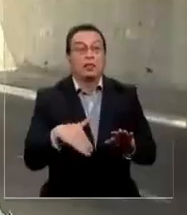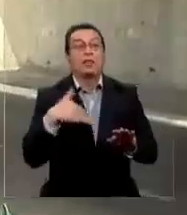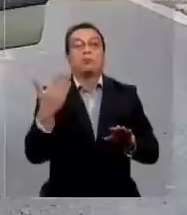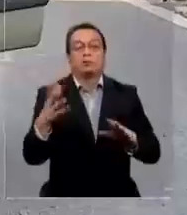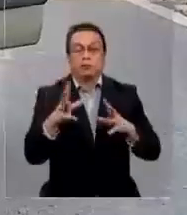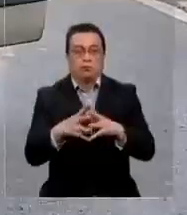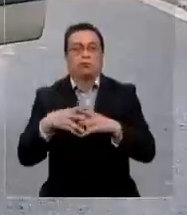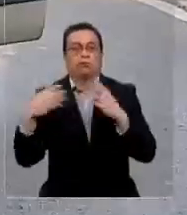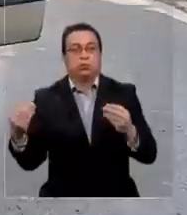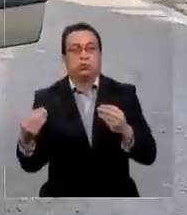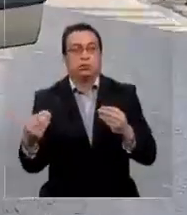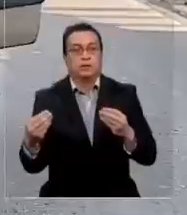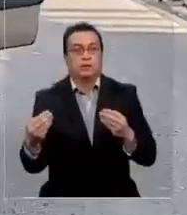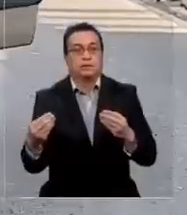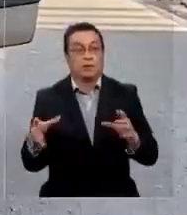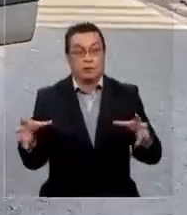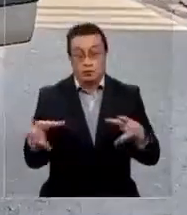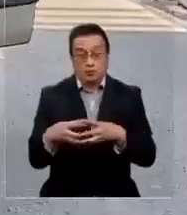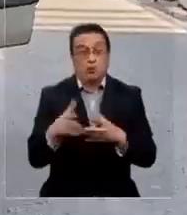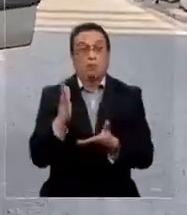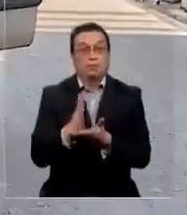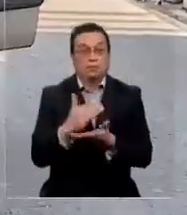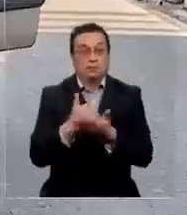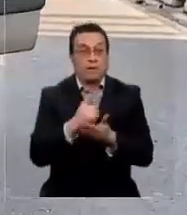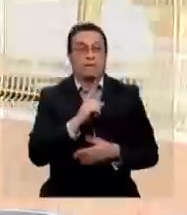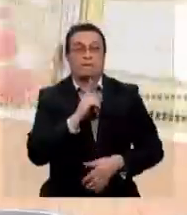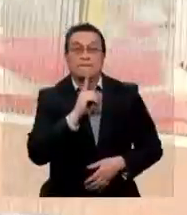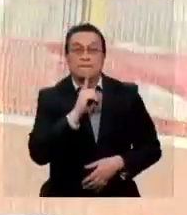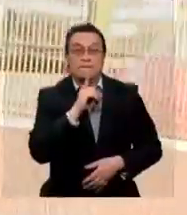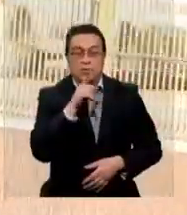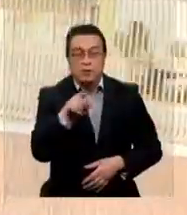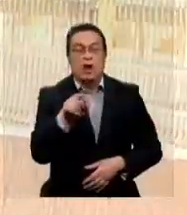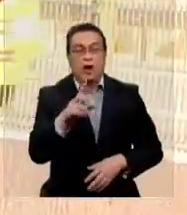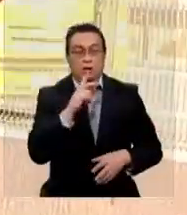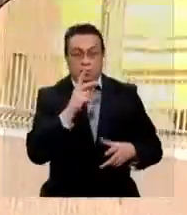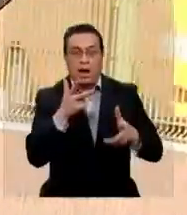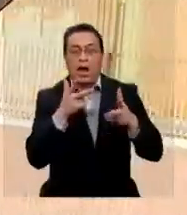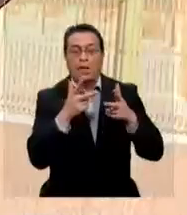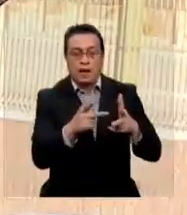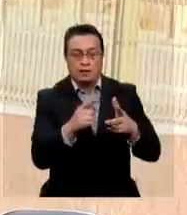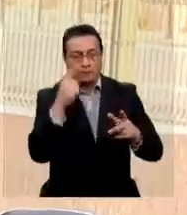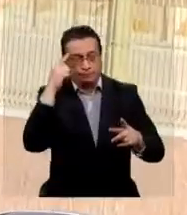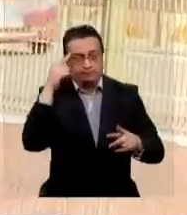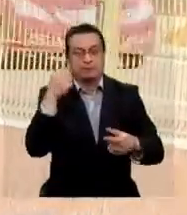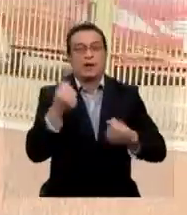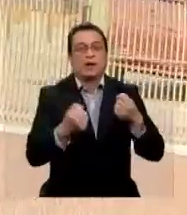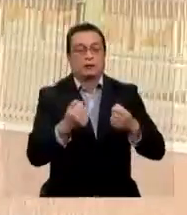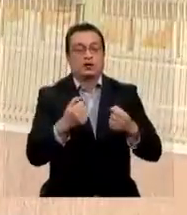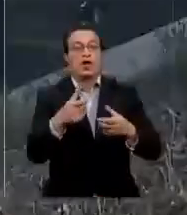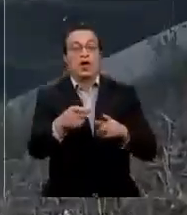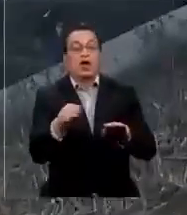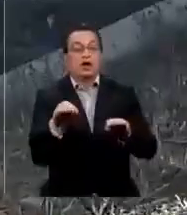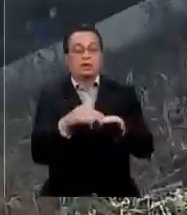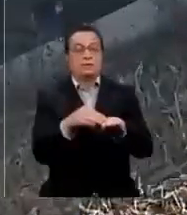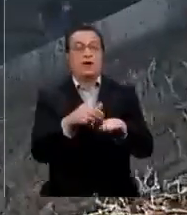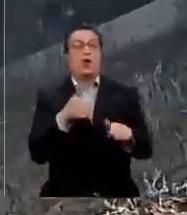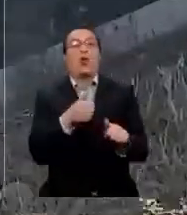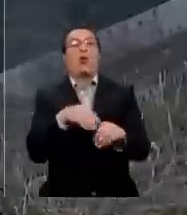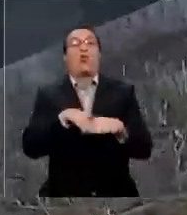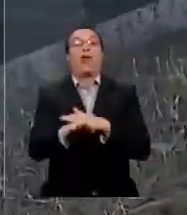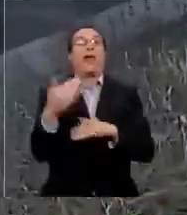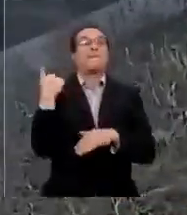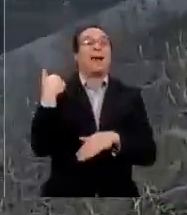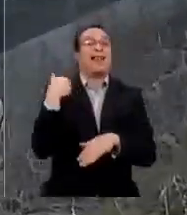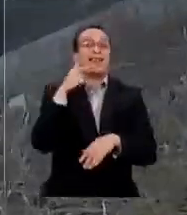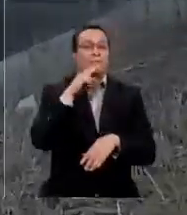posteriormente huir. Banda con una alta planificación que quedó demostrada al atacar directamente los vehículos de escolta privados del camión y